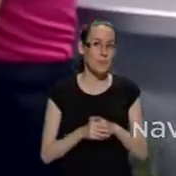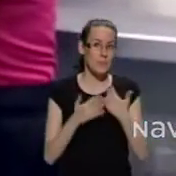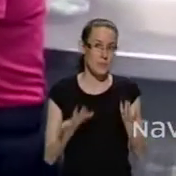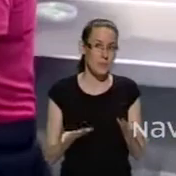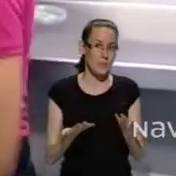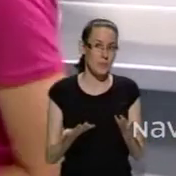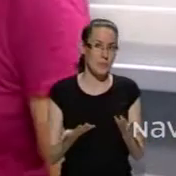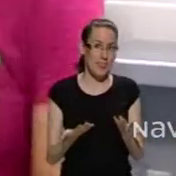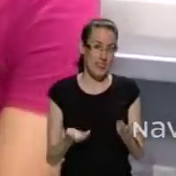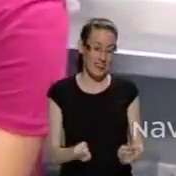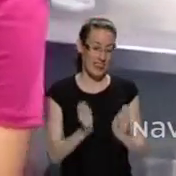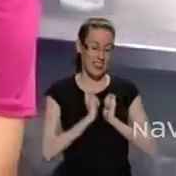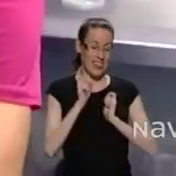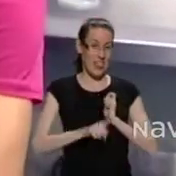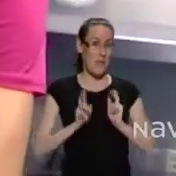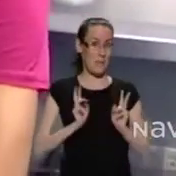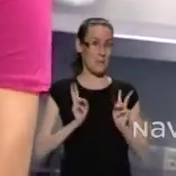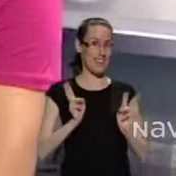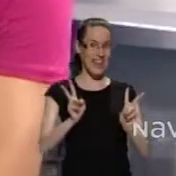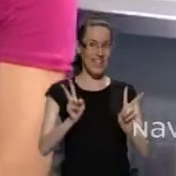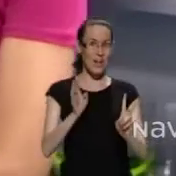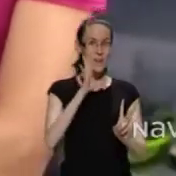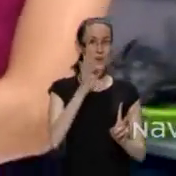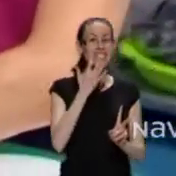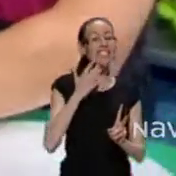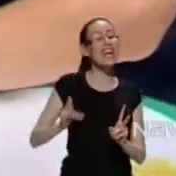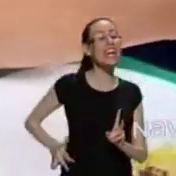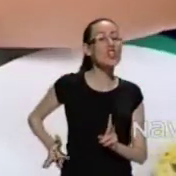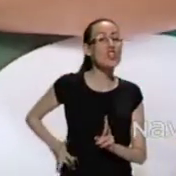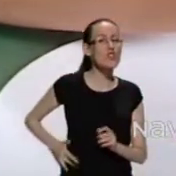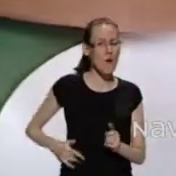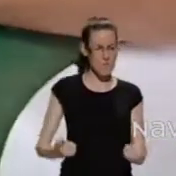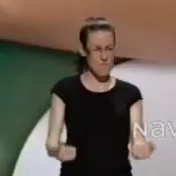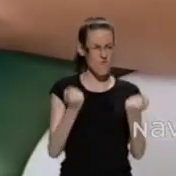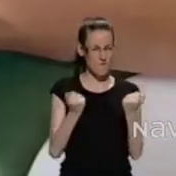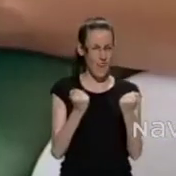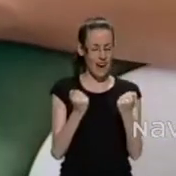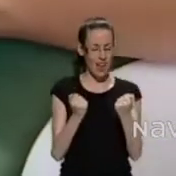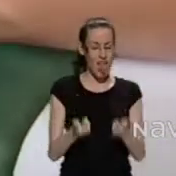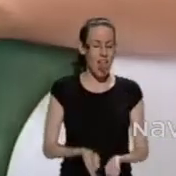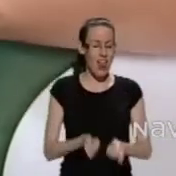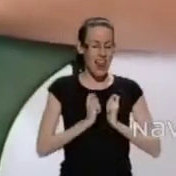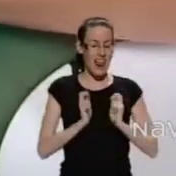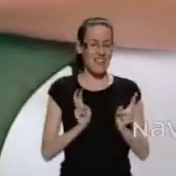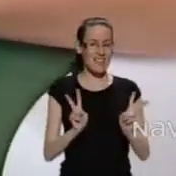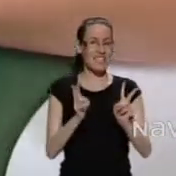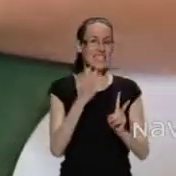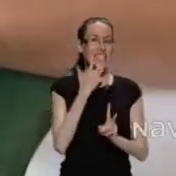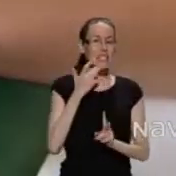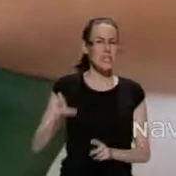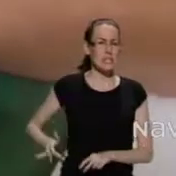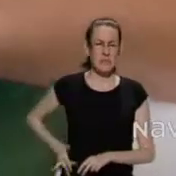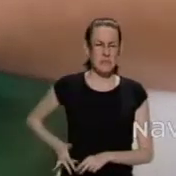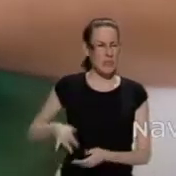para darnos vitalidad. Porque si los riñones están fuertes, vamos a tener vitalidad. Si los riñones están fríos